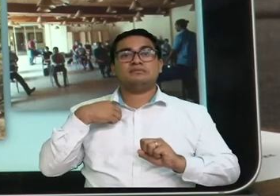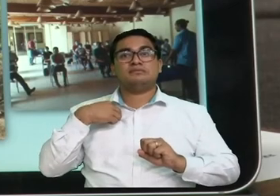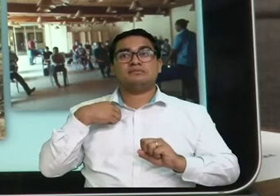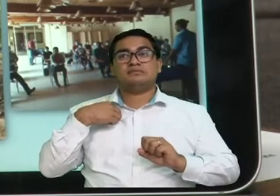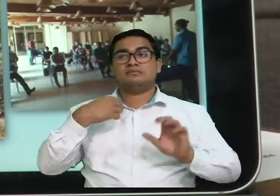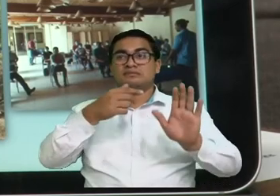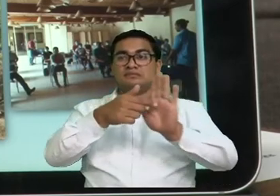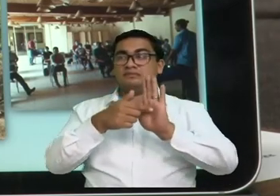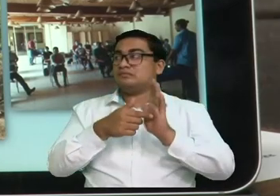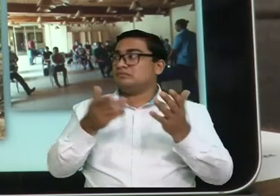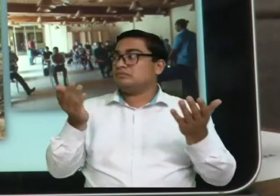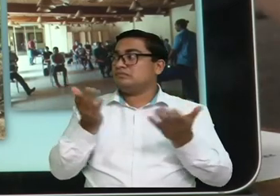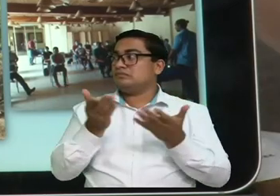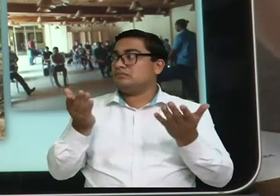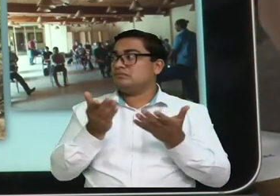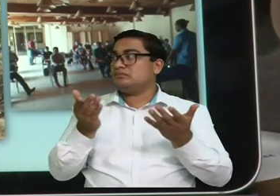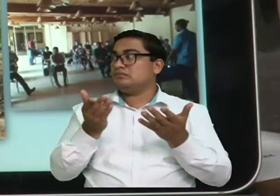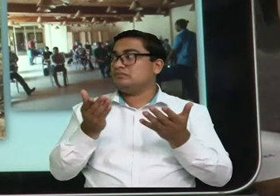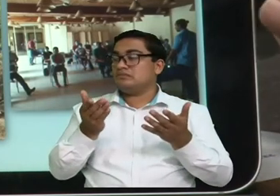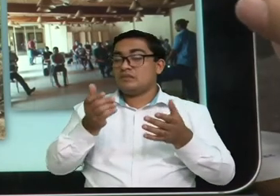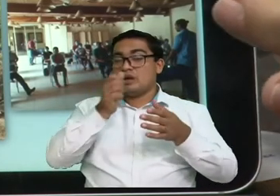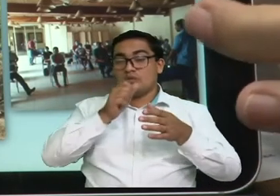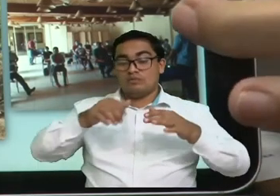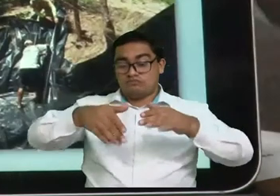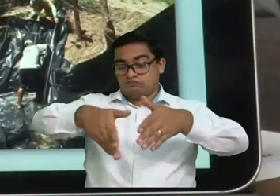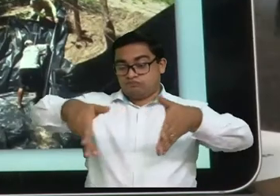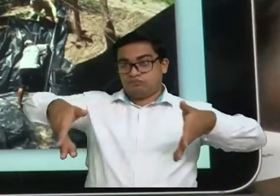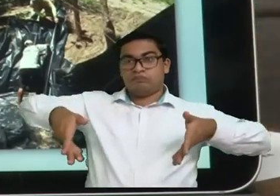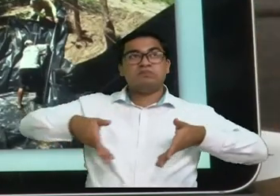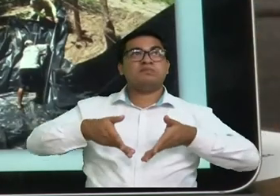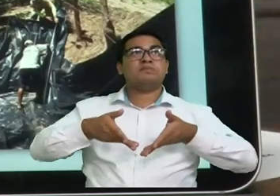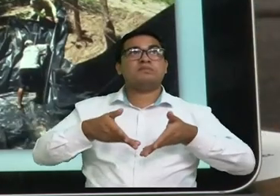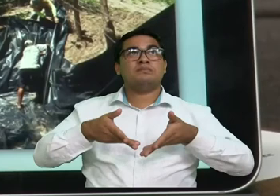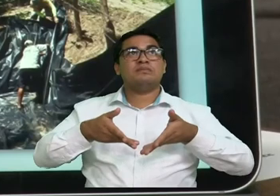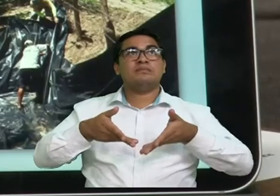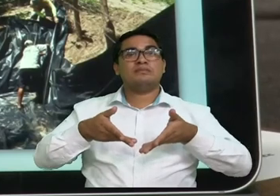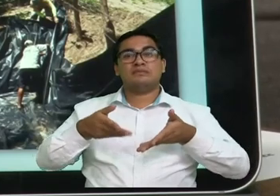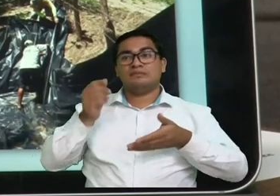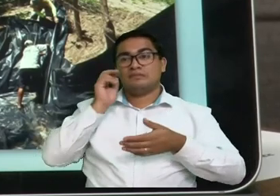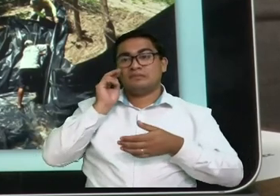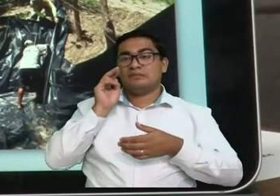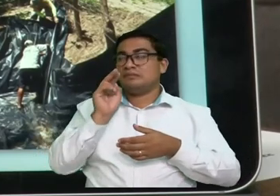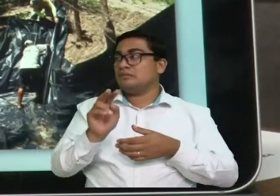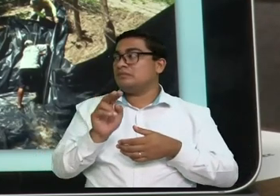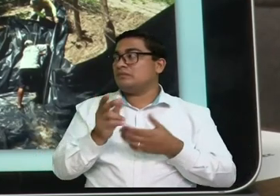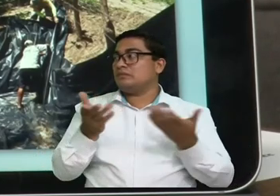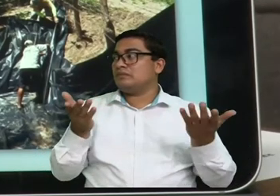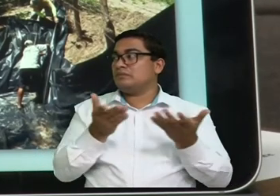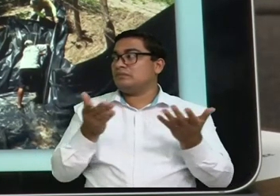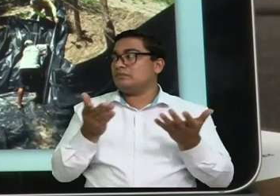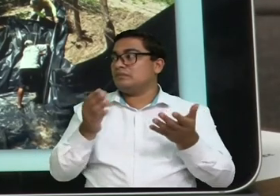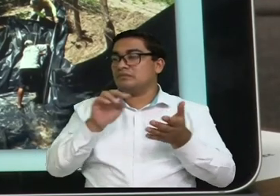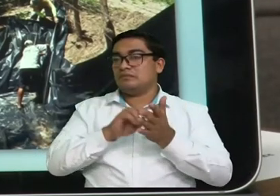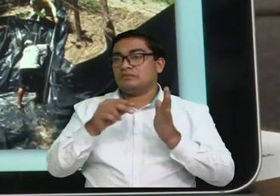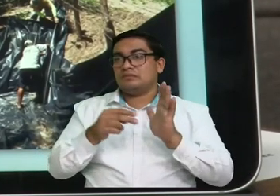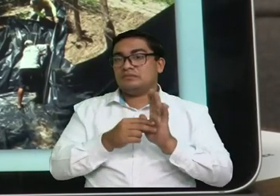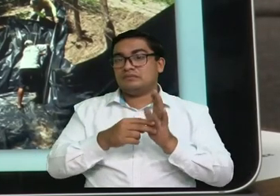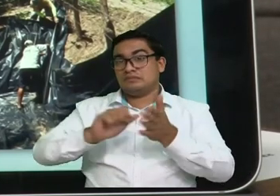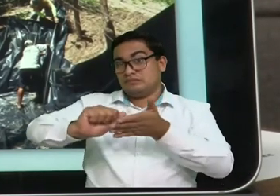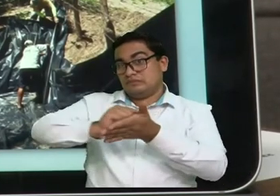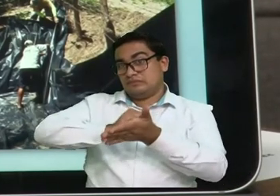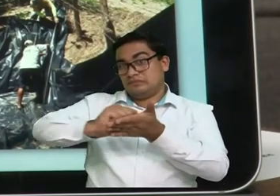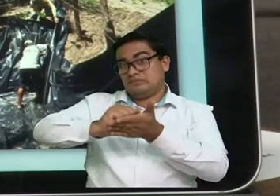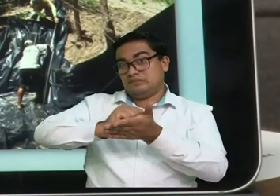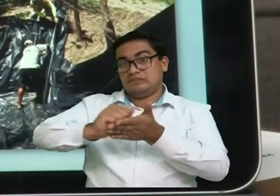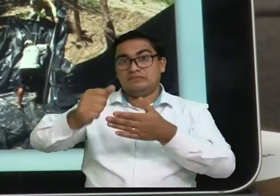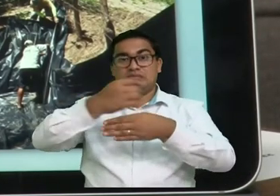una muestra de un estanque. Vamos a ver si podemos poner otra ahí. Ahí están las técnicas de planchado, las técnicas